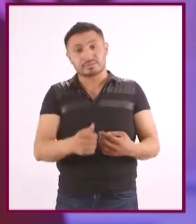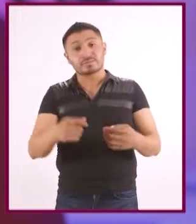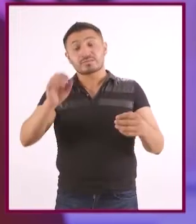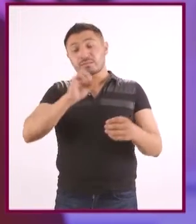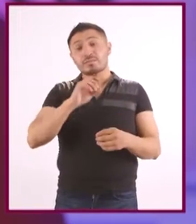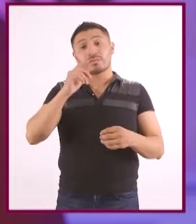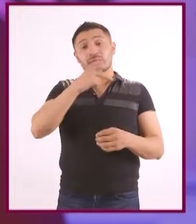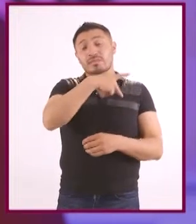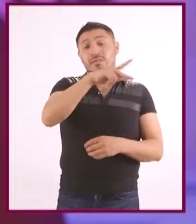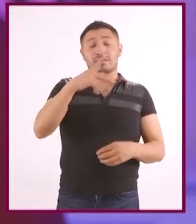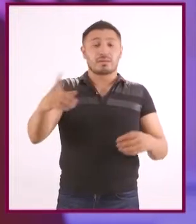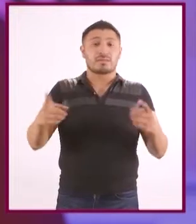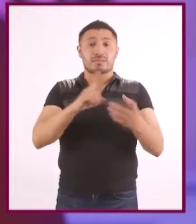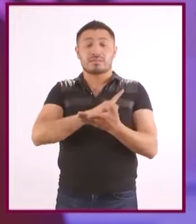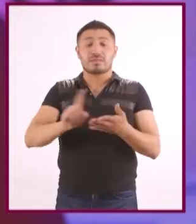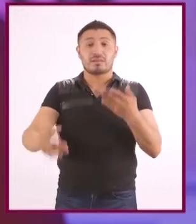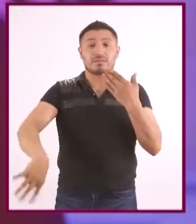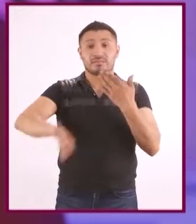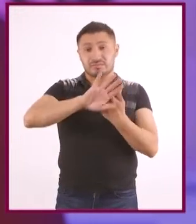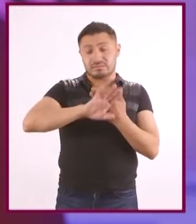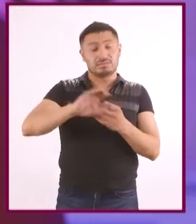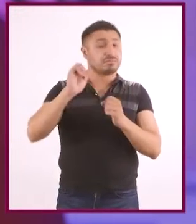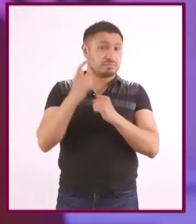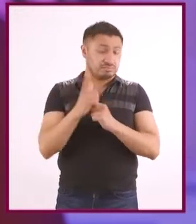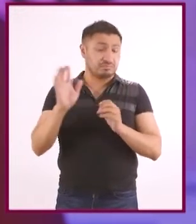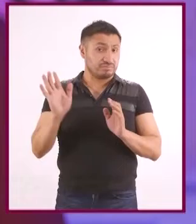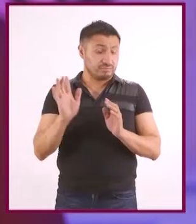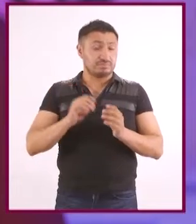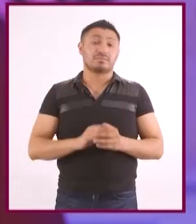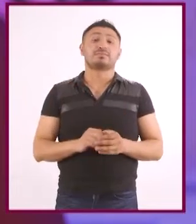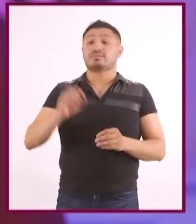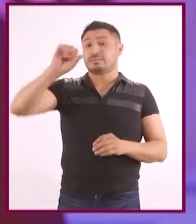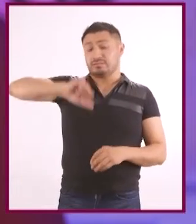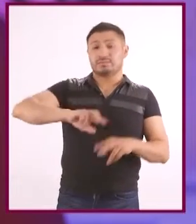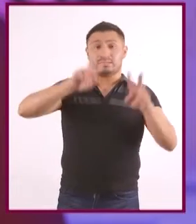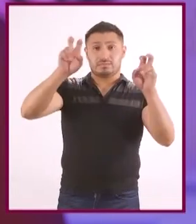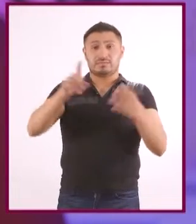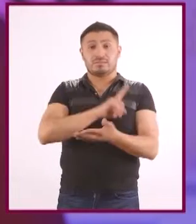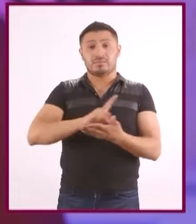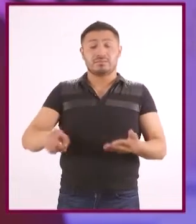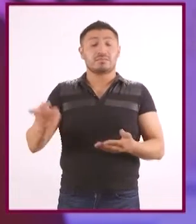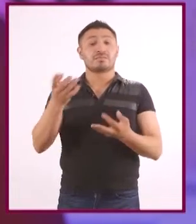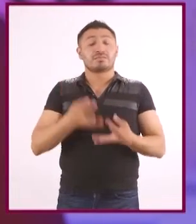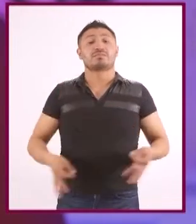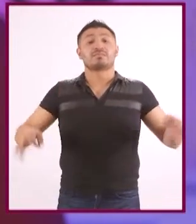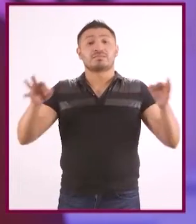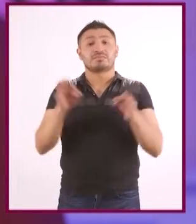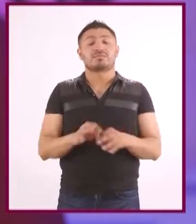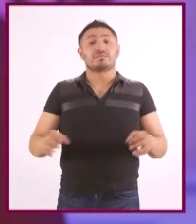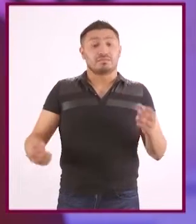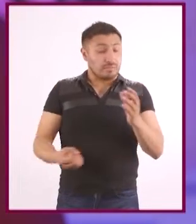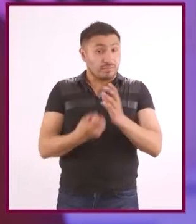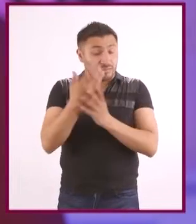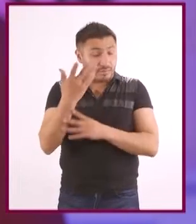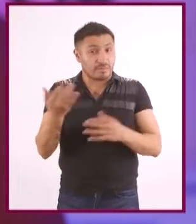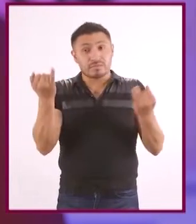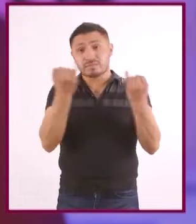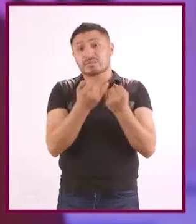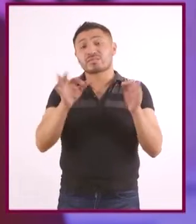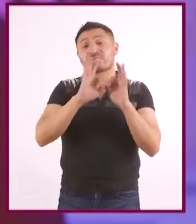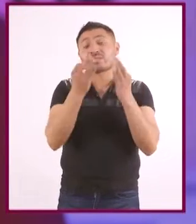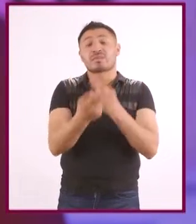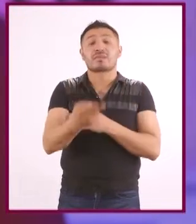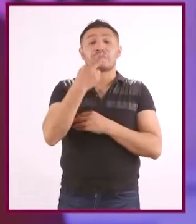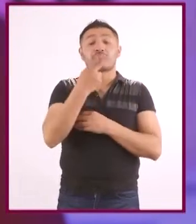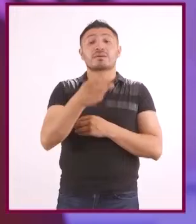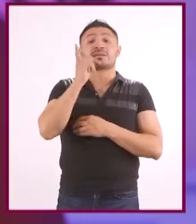derechos de alguien van en sentido opuesto a los derechos de alguien más. Hoy vamos a hablar de un derecho muy peculiar, tanto por novedoso como por su forma de